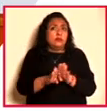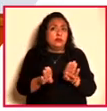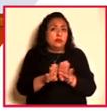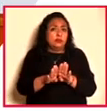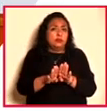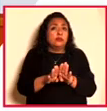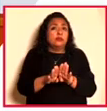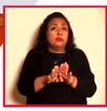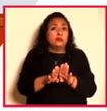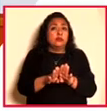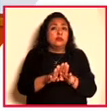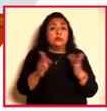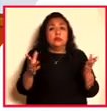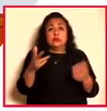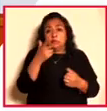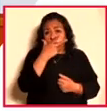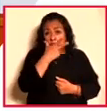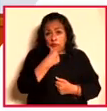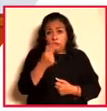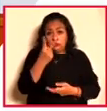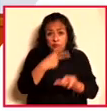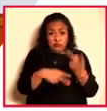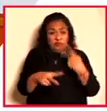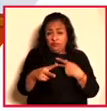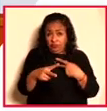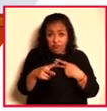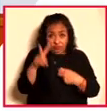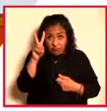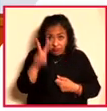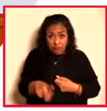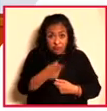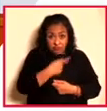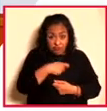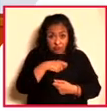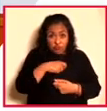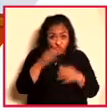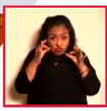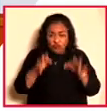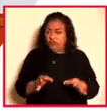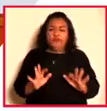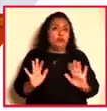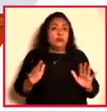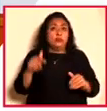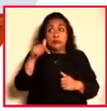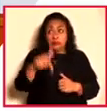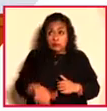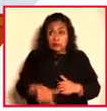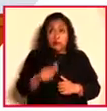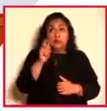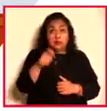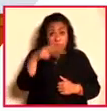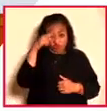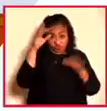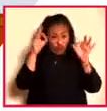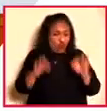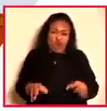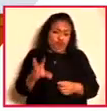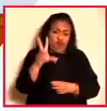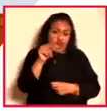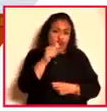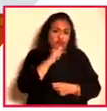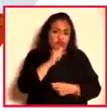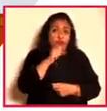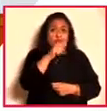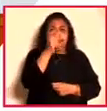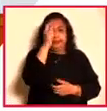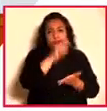los hombres que vinieron no venían de una España consolidada, y lo que aquí existía no era un México consolidado. El autor